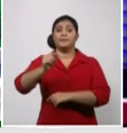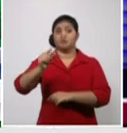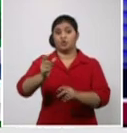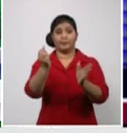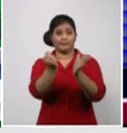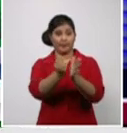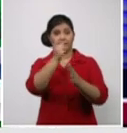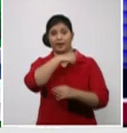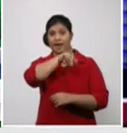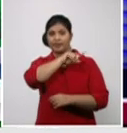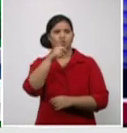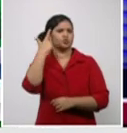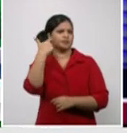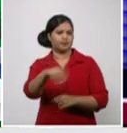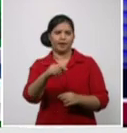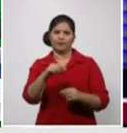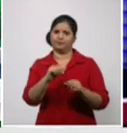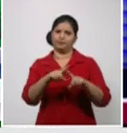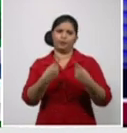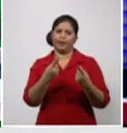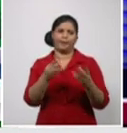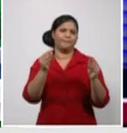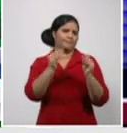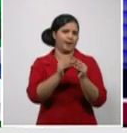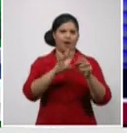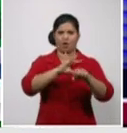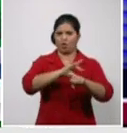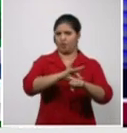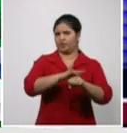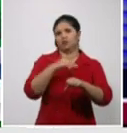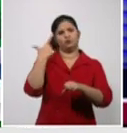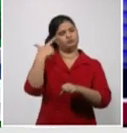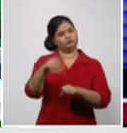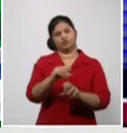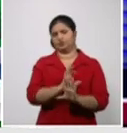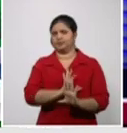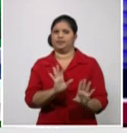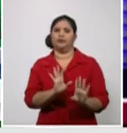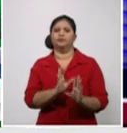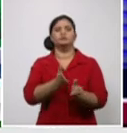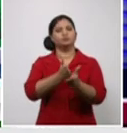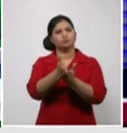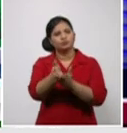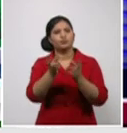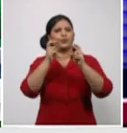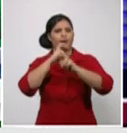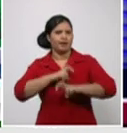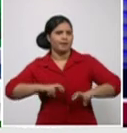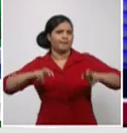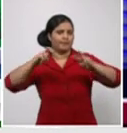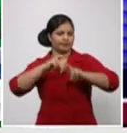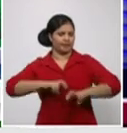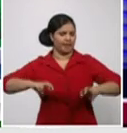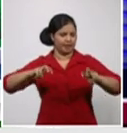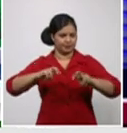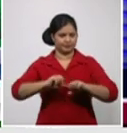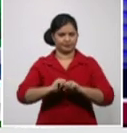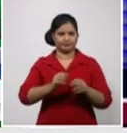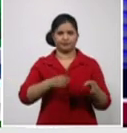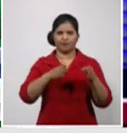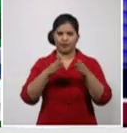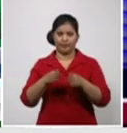fuente de infección y se trabaja para poder identificarla. Del total de casos del